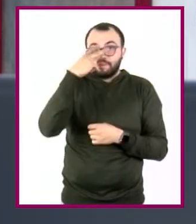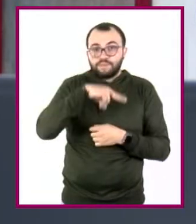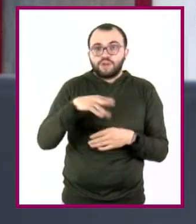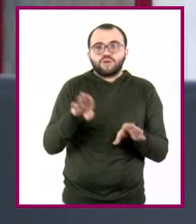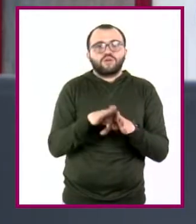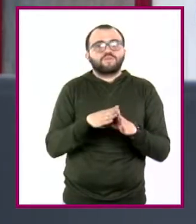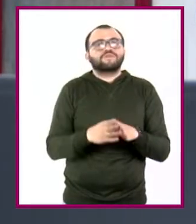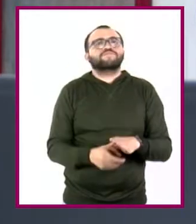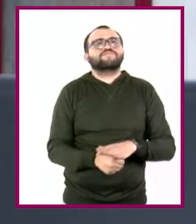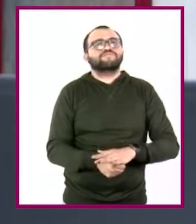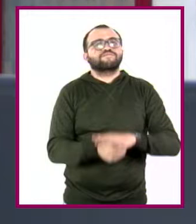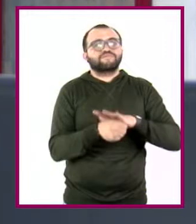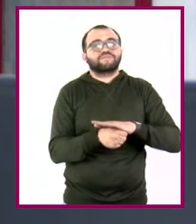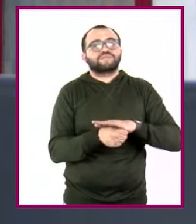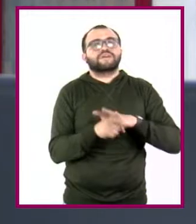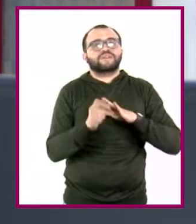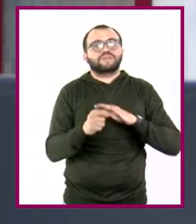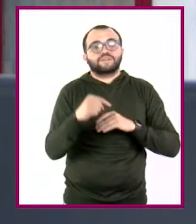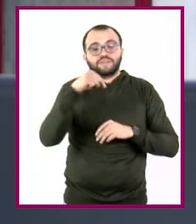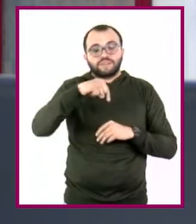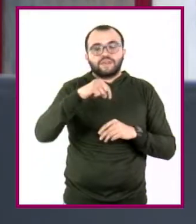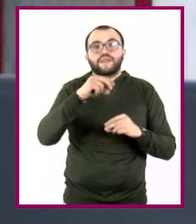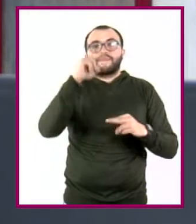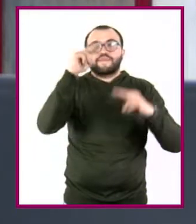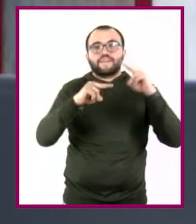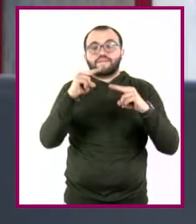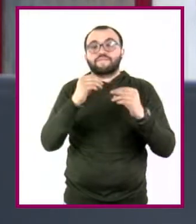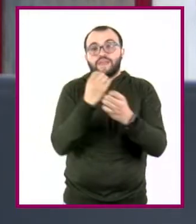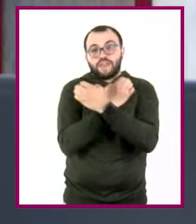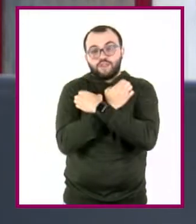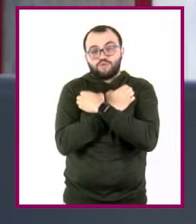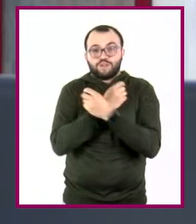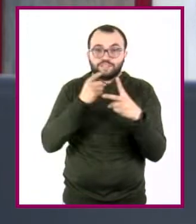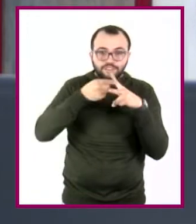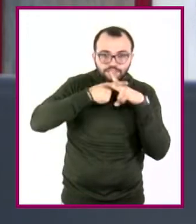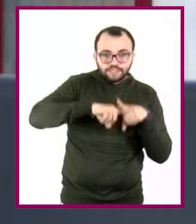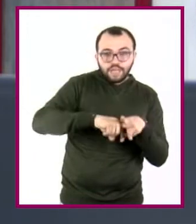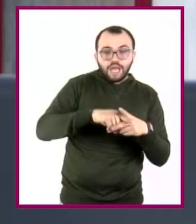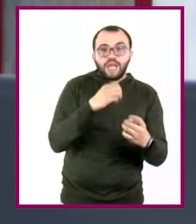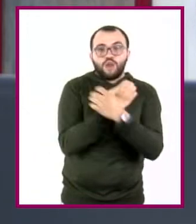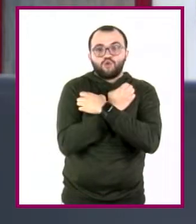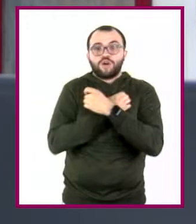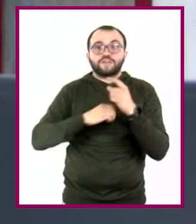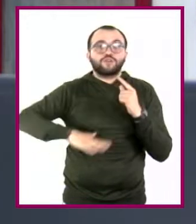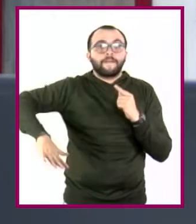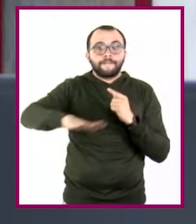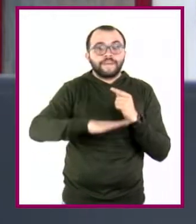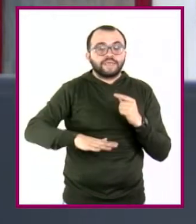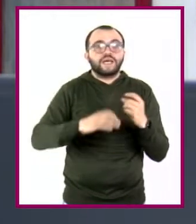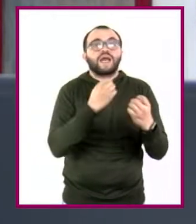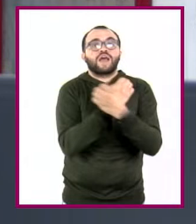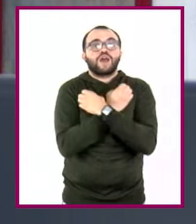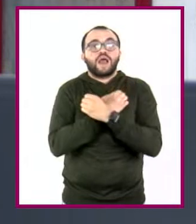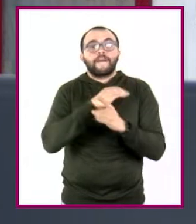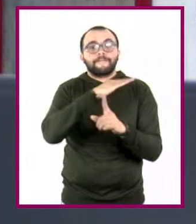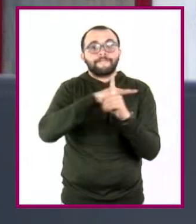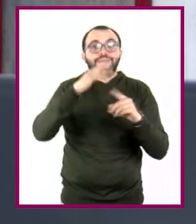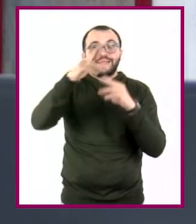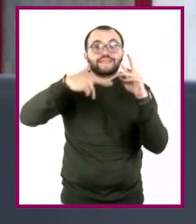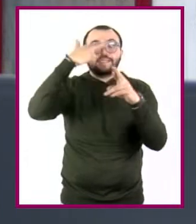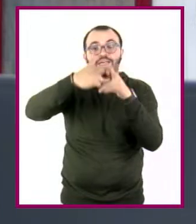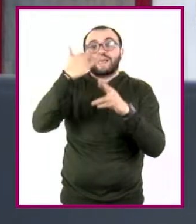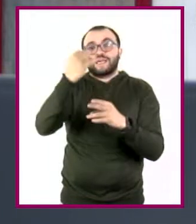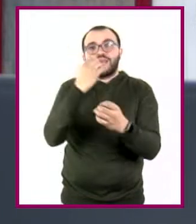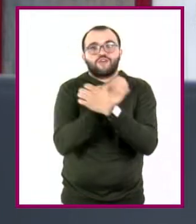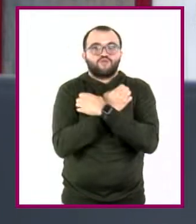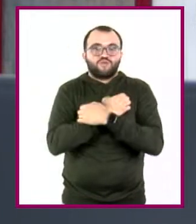sistema educativo mexicano, cuyos niveles son educación inicial, educación básica, educación media superior y educación